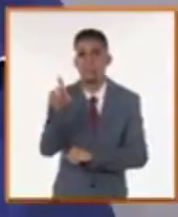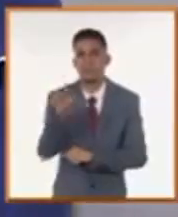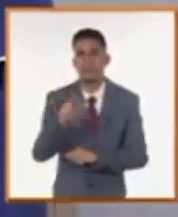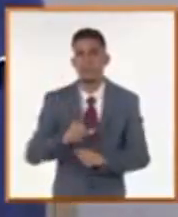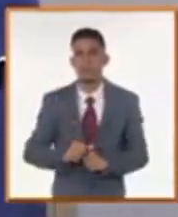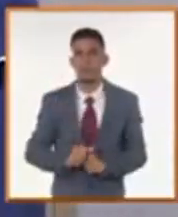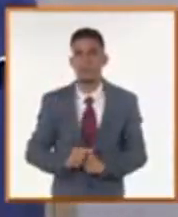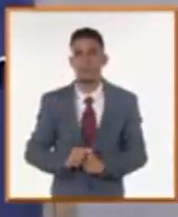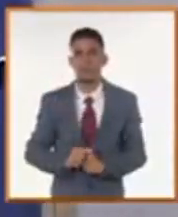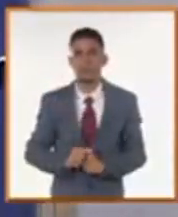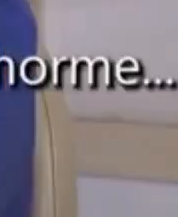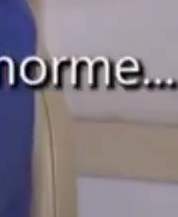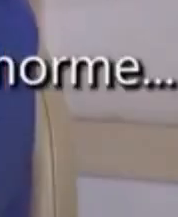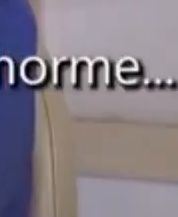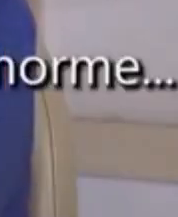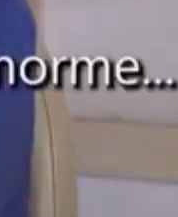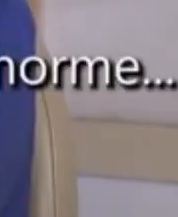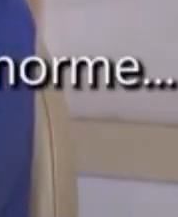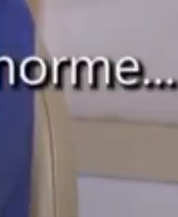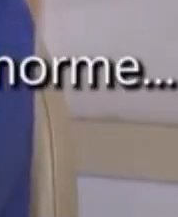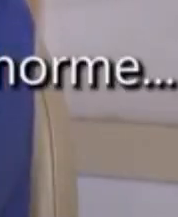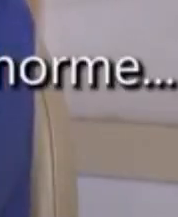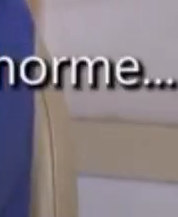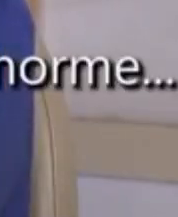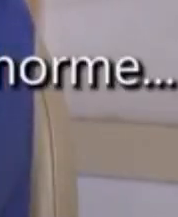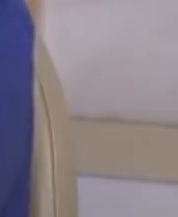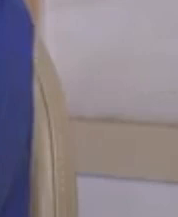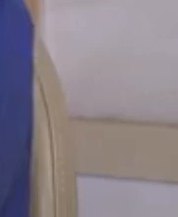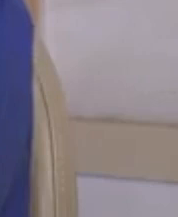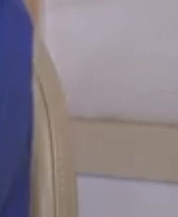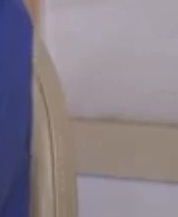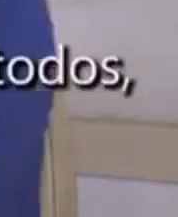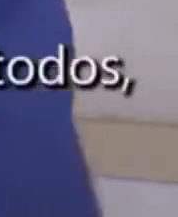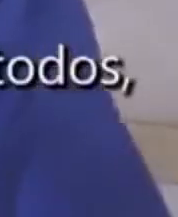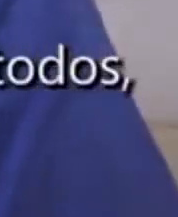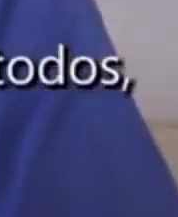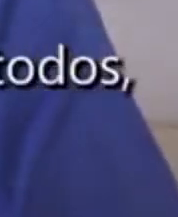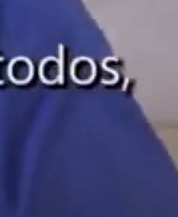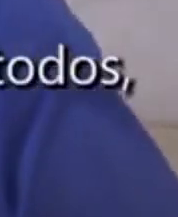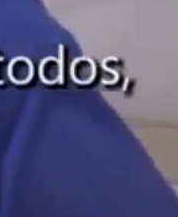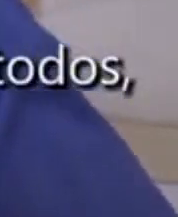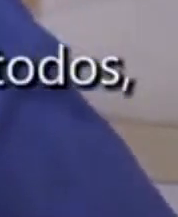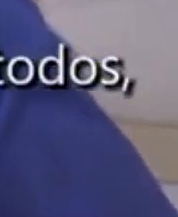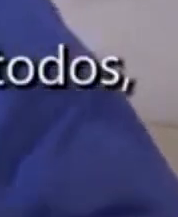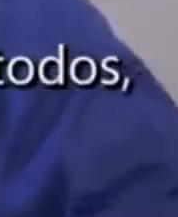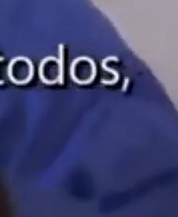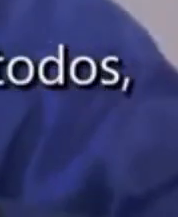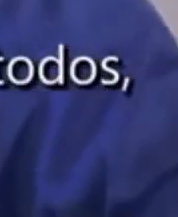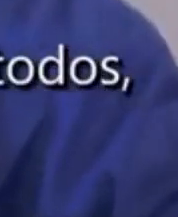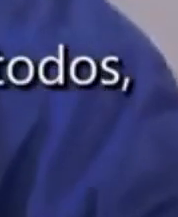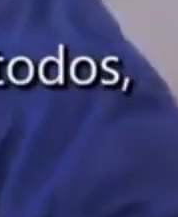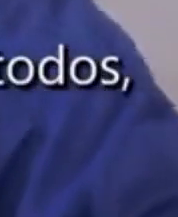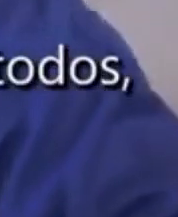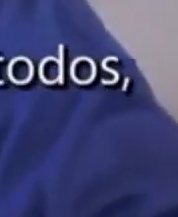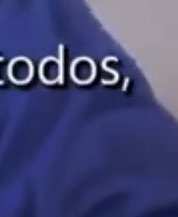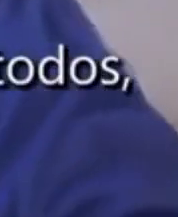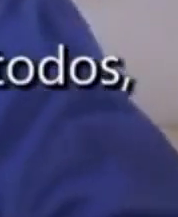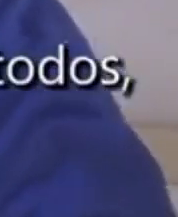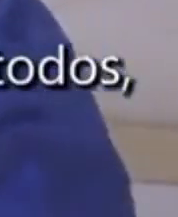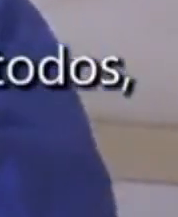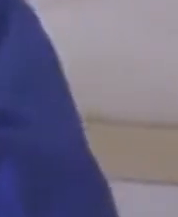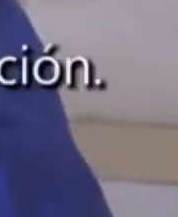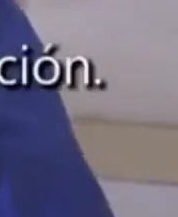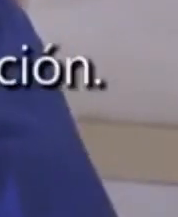Angola. Mas una cosa que fez una diferencia enorme y retiró protagonismo a todos